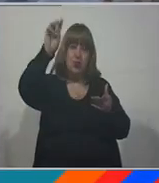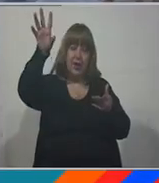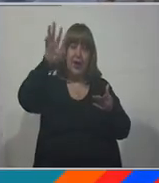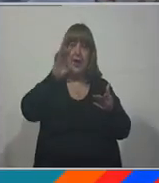serio hablamos con